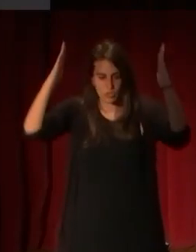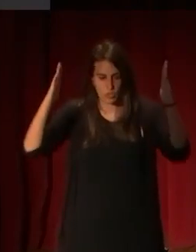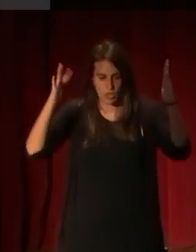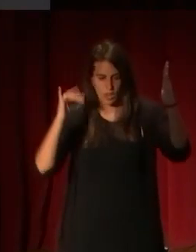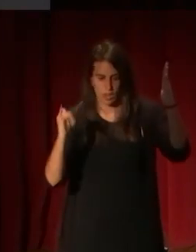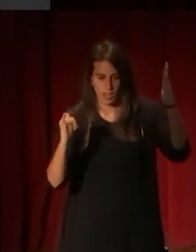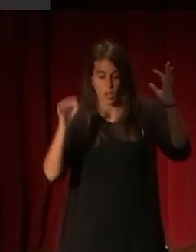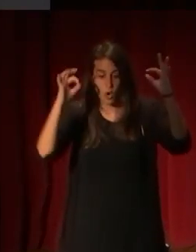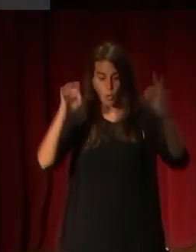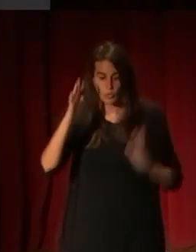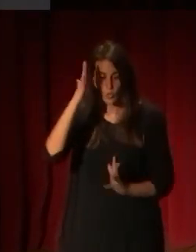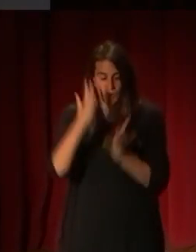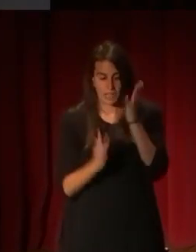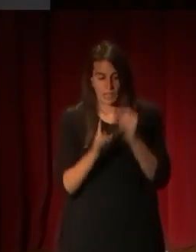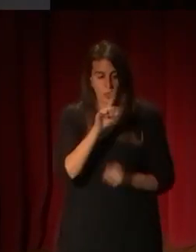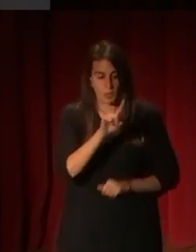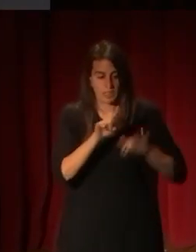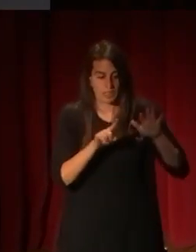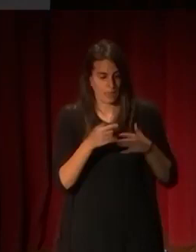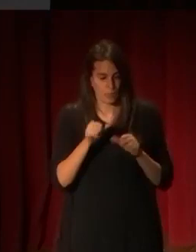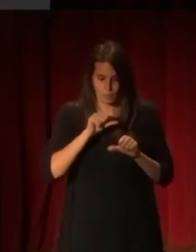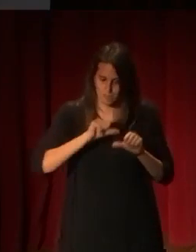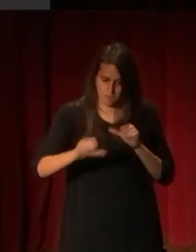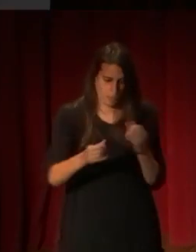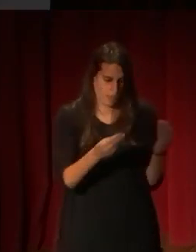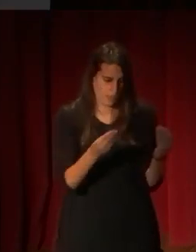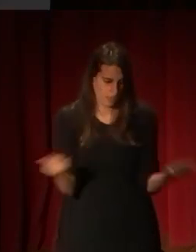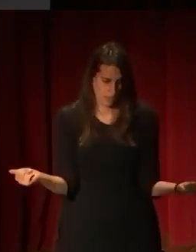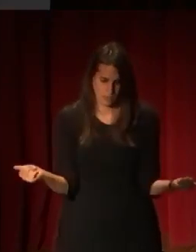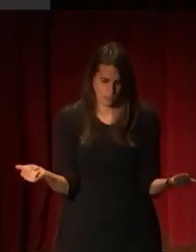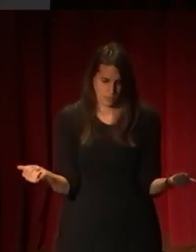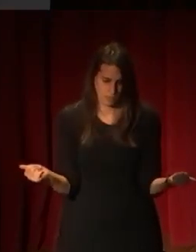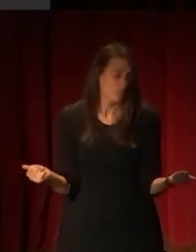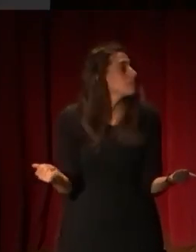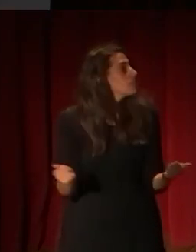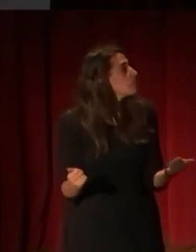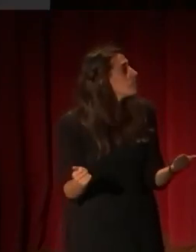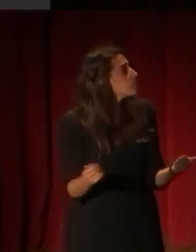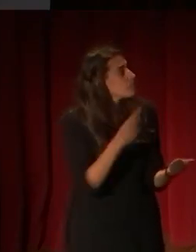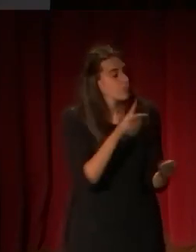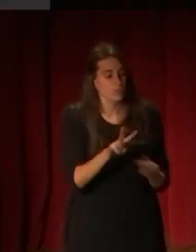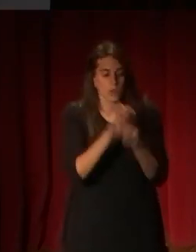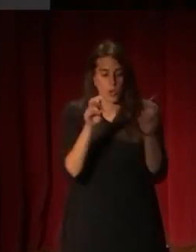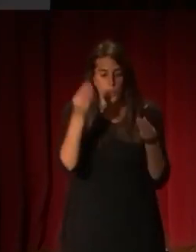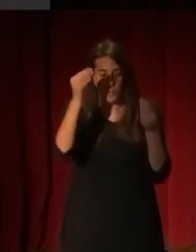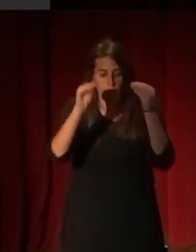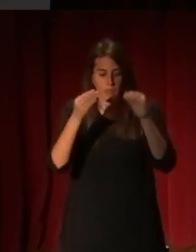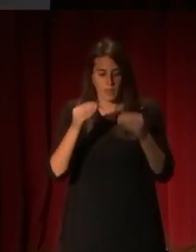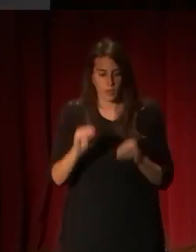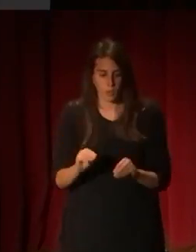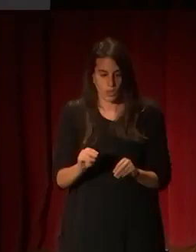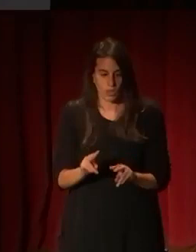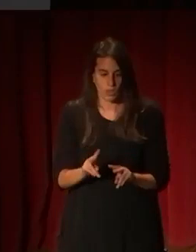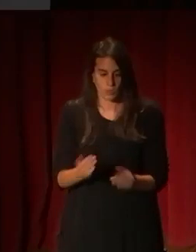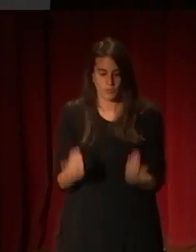tras el incendio de 1.672 desaparece dándose lugar también a una nueva decoración obra del